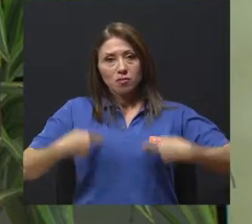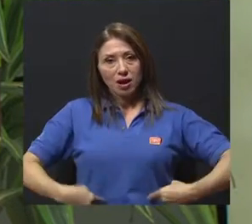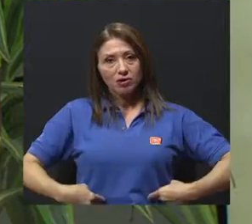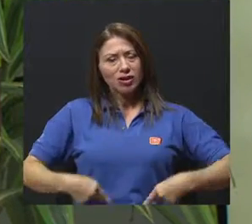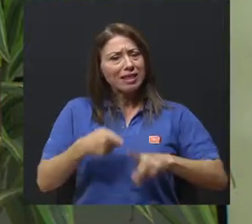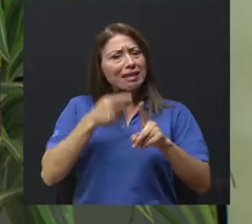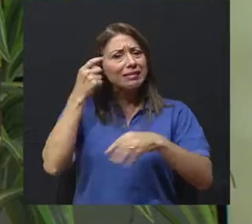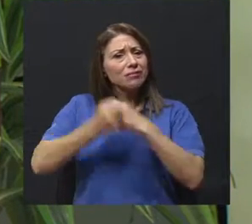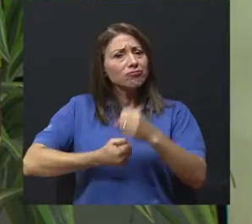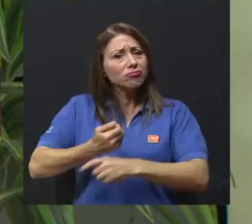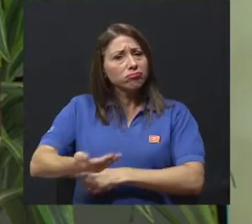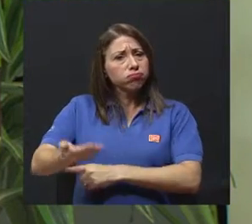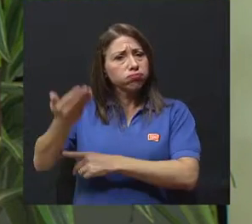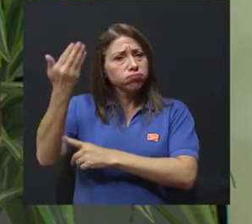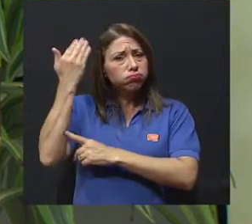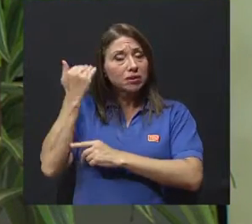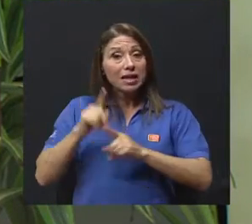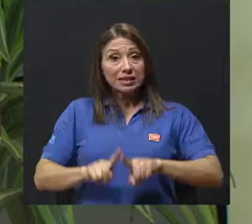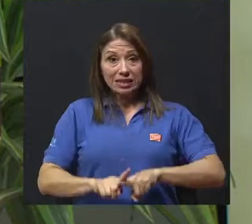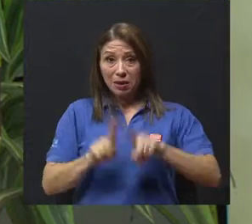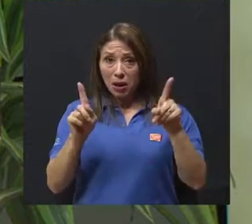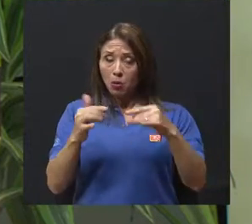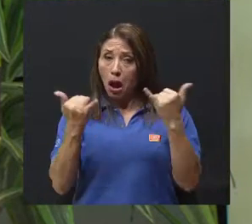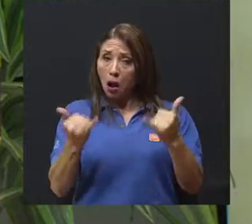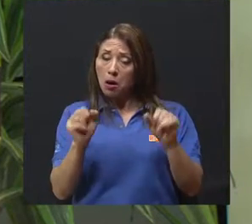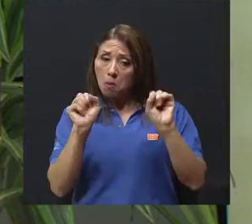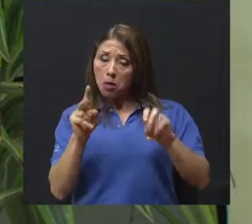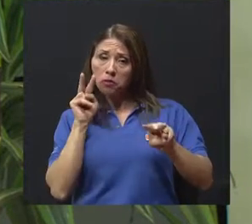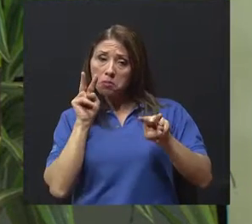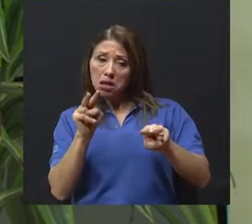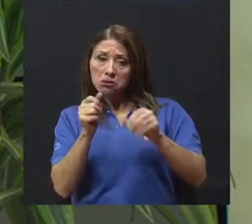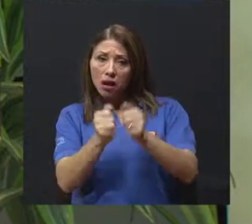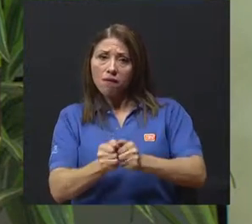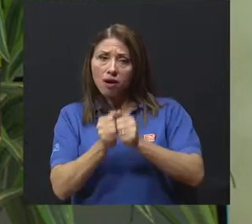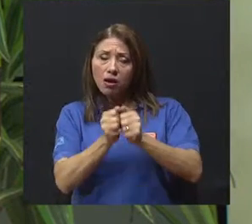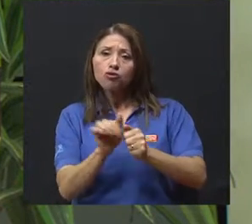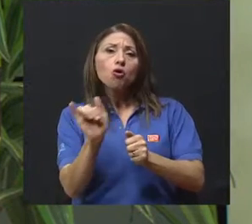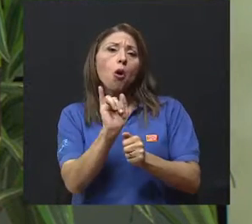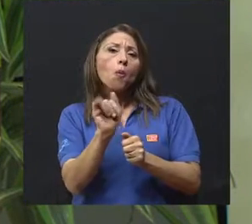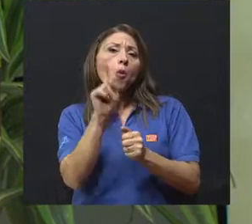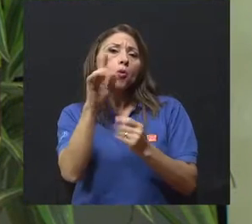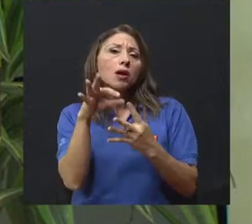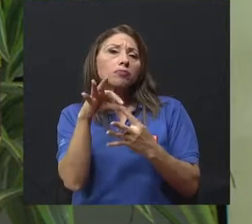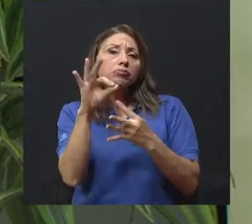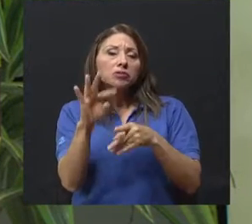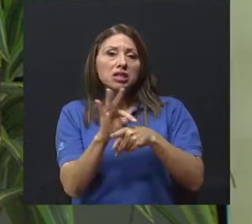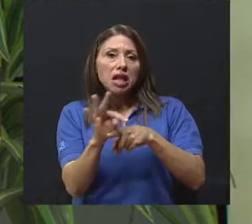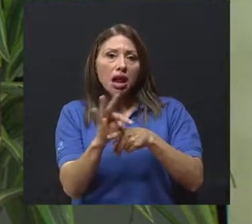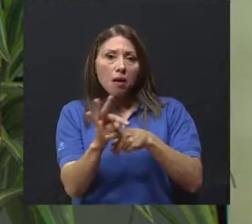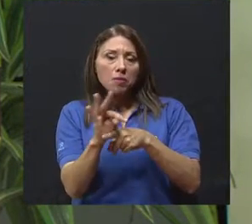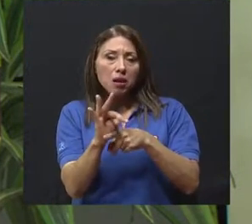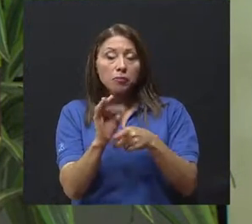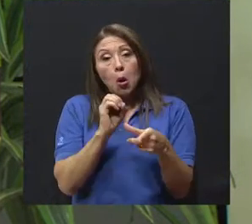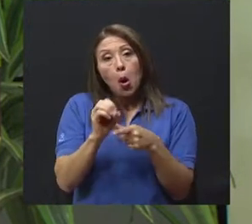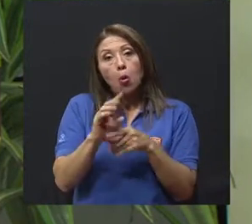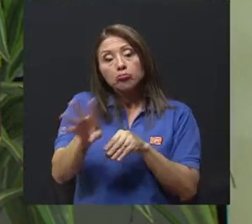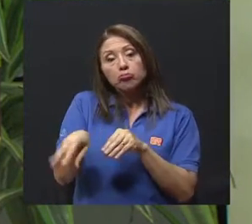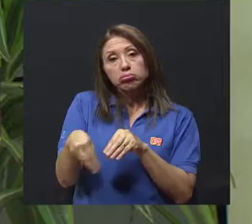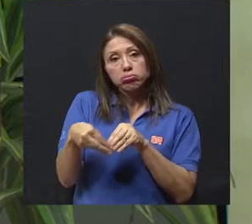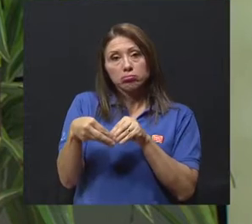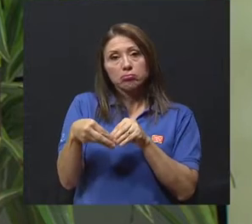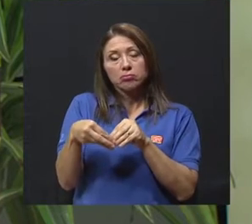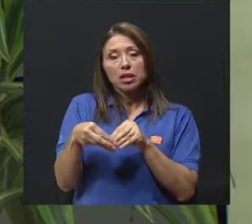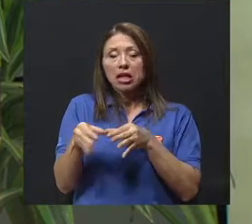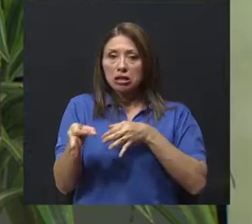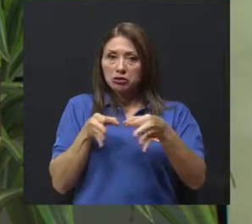desde la antigüedad sin embargo ahora lo podemos ver como parte de una terapia alternativa o complementaria de